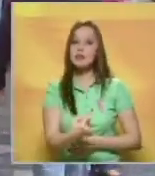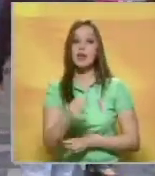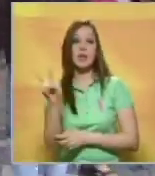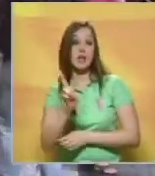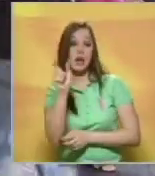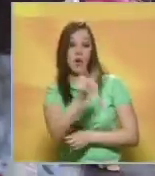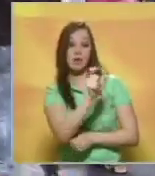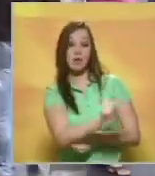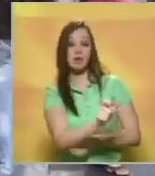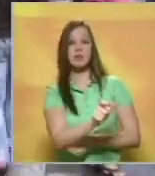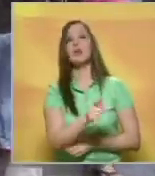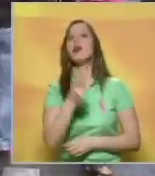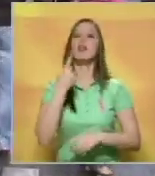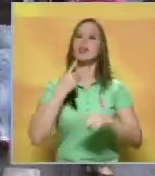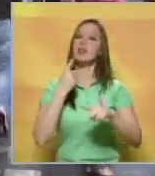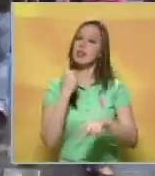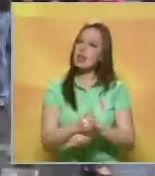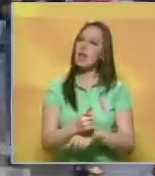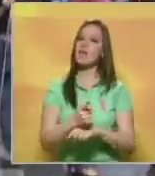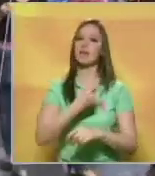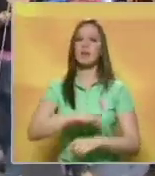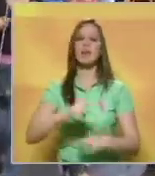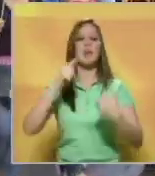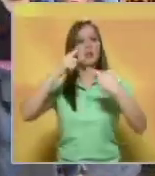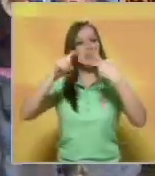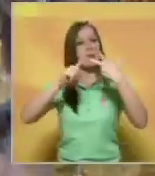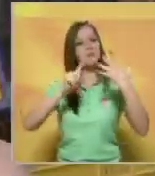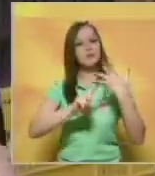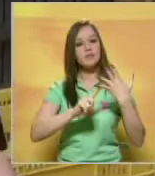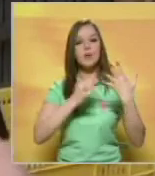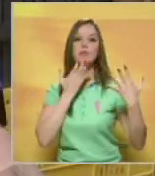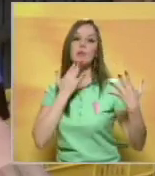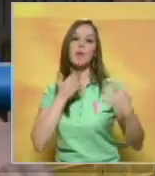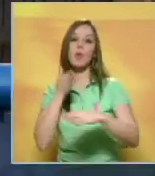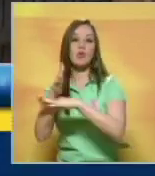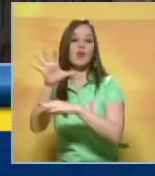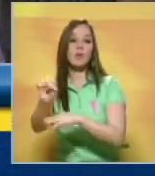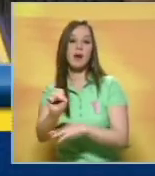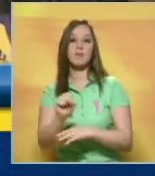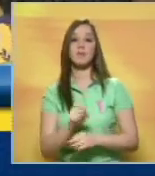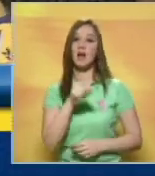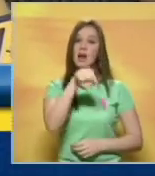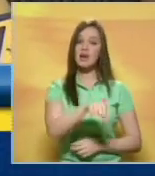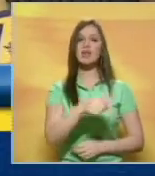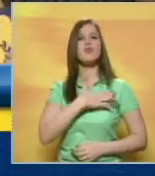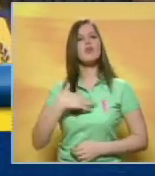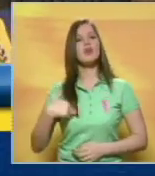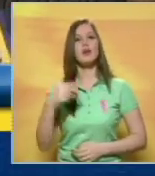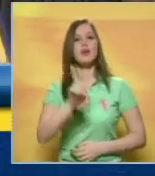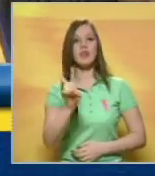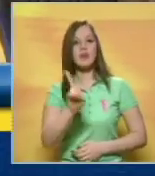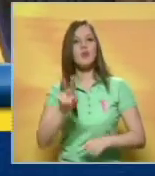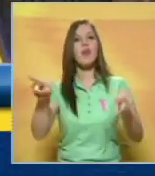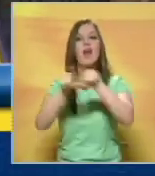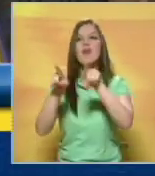venezolanos deben contar con diferentes opciones al momento de comprar. De Venezuela, que progrese, que seamos como